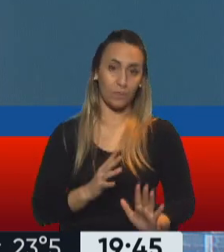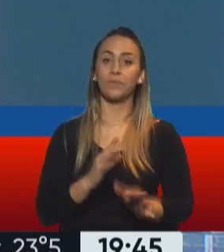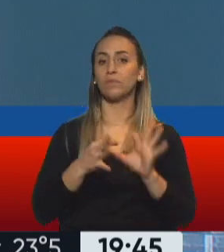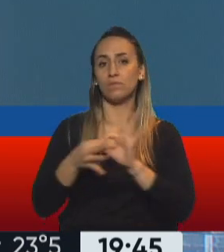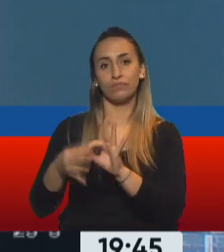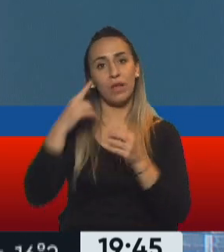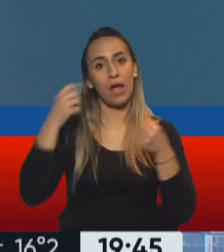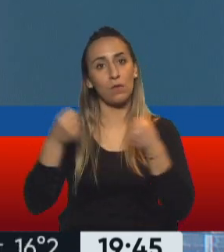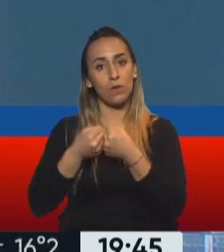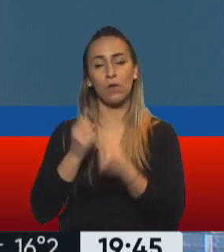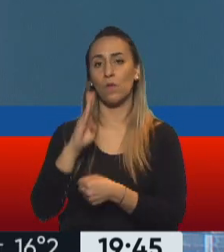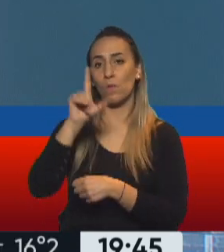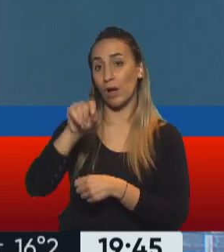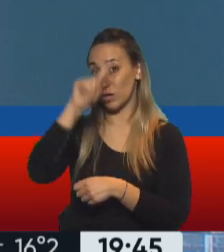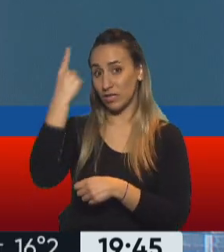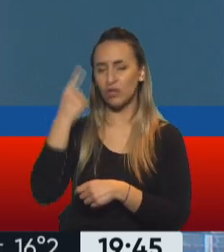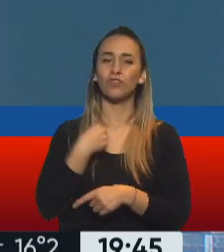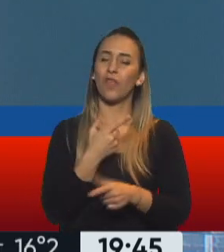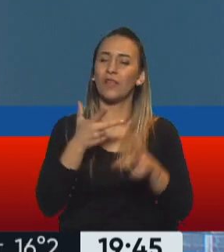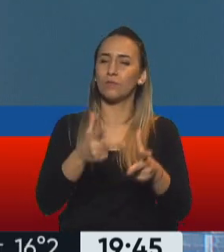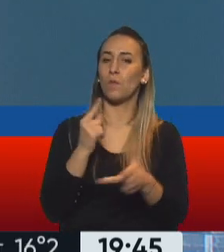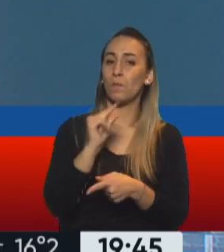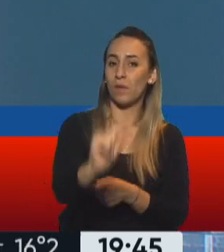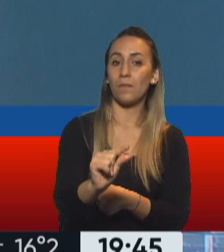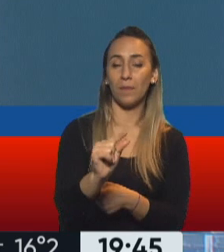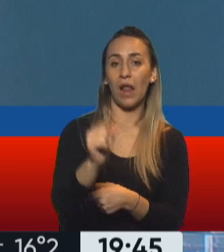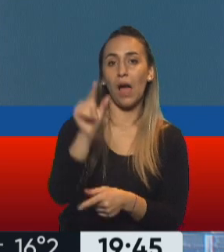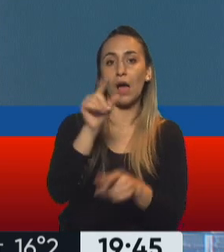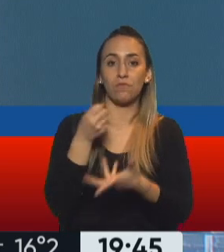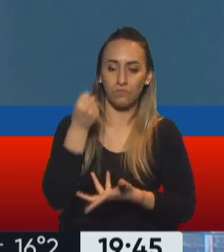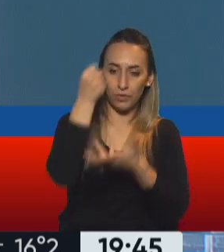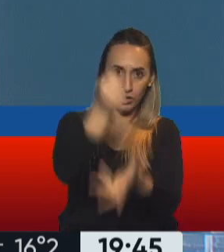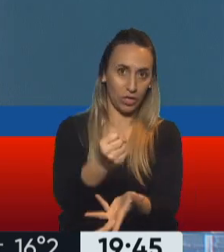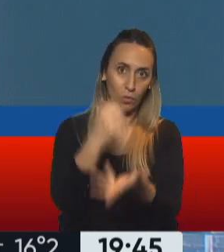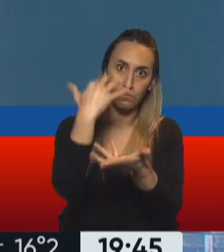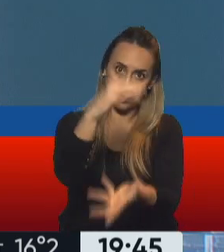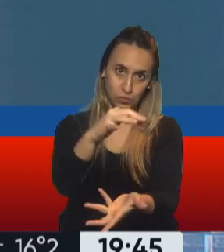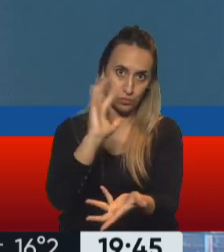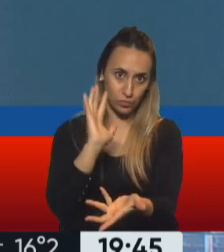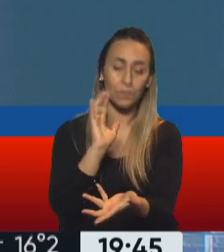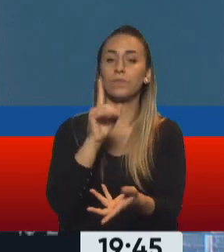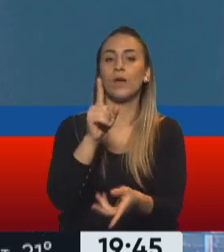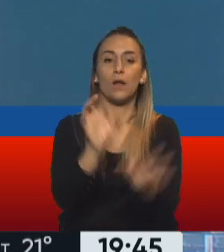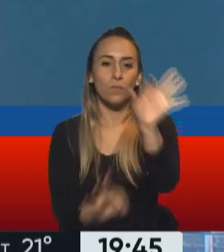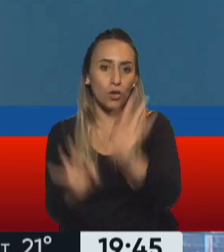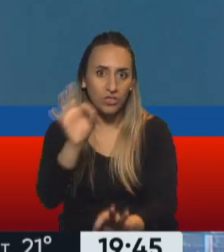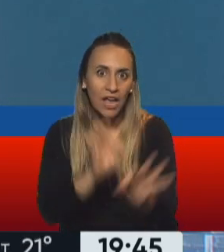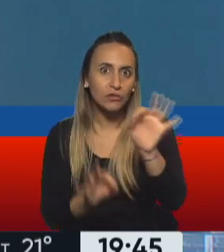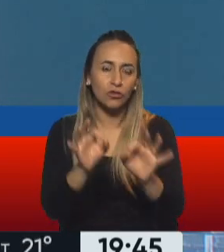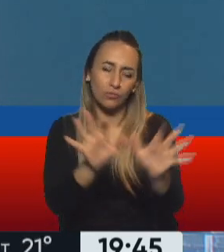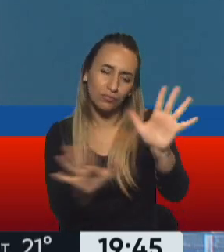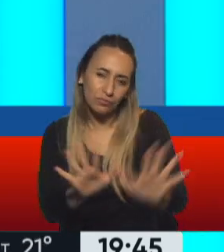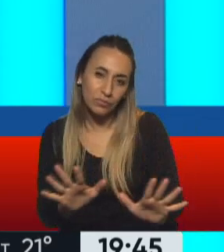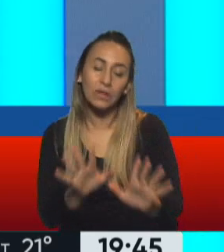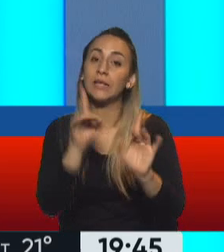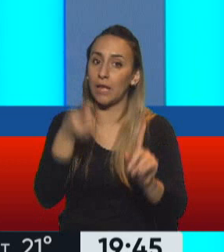en una línea que nosotros llamamos para proyectos estratégicos grandes proyectos de inversión que en este contexto en argentina se están poniendo en marcha el con perspectiva de